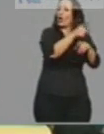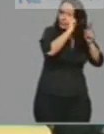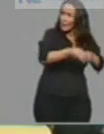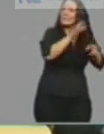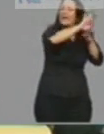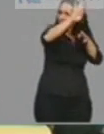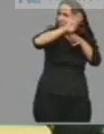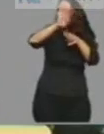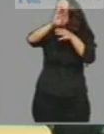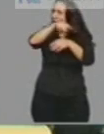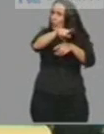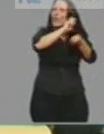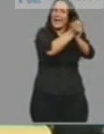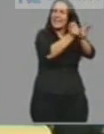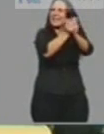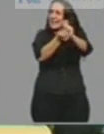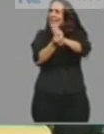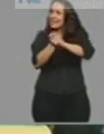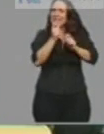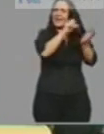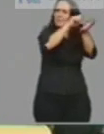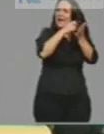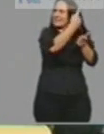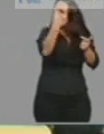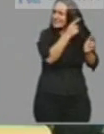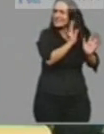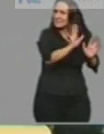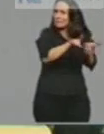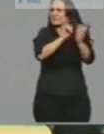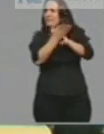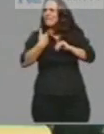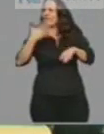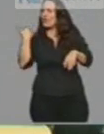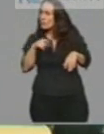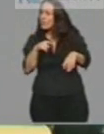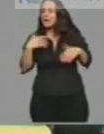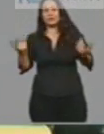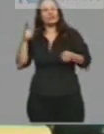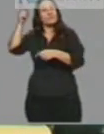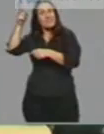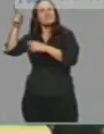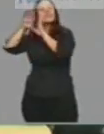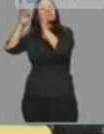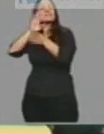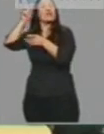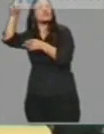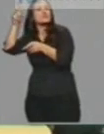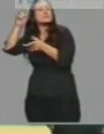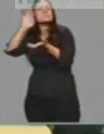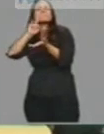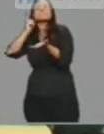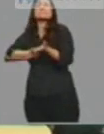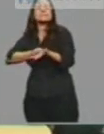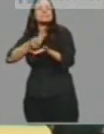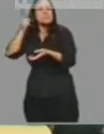Por eso, la decisión que tome la Suprema Corte de Justicia de los Estados Unidos no solamente influiría